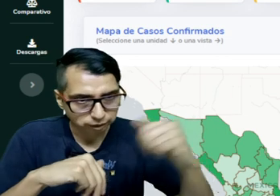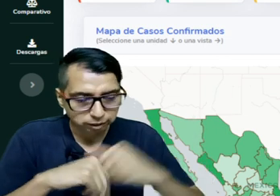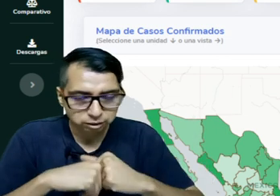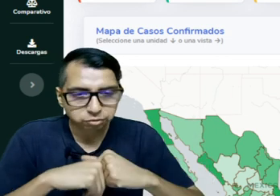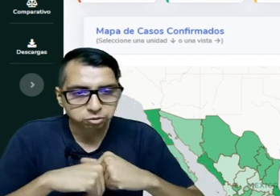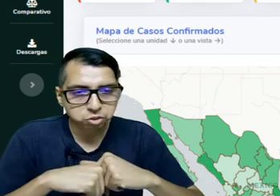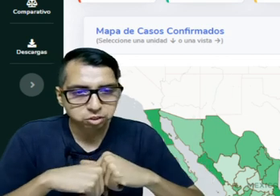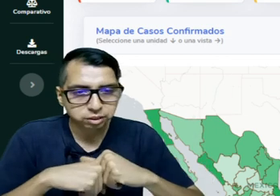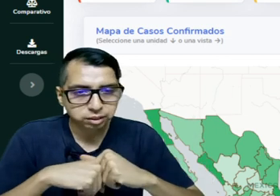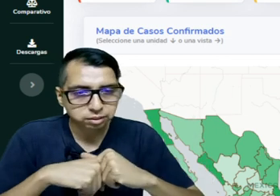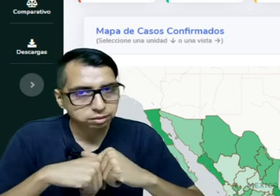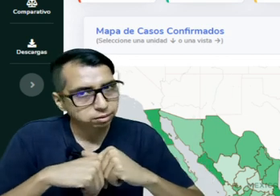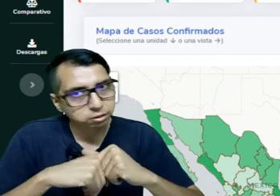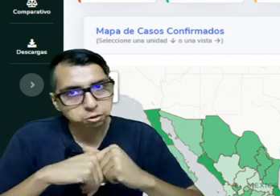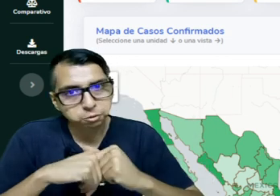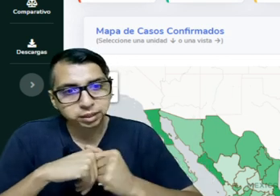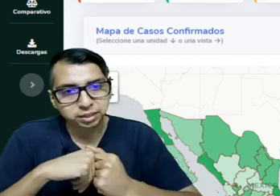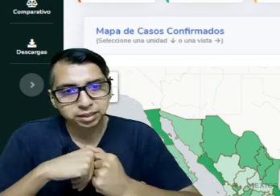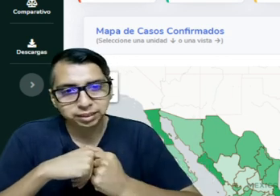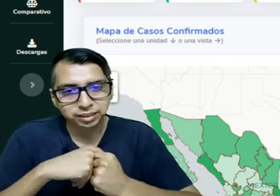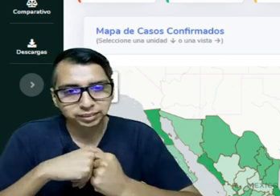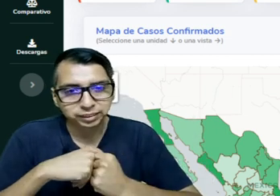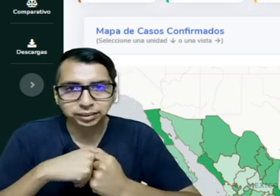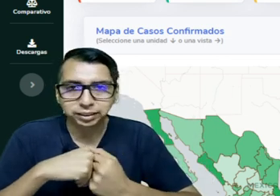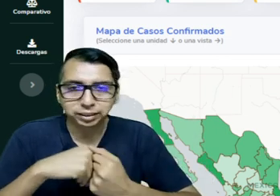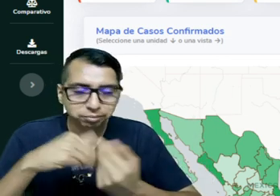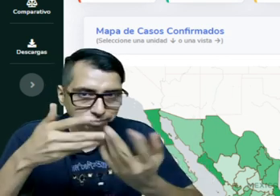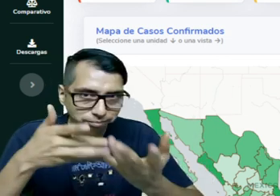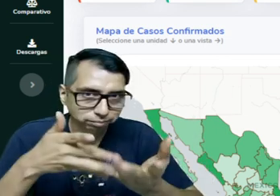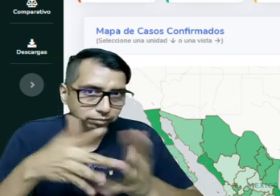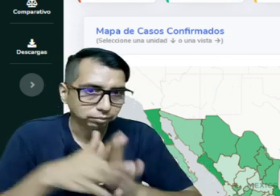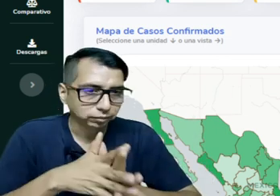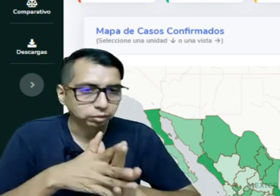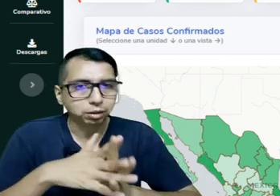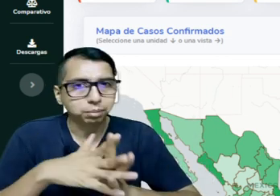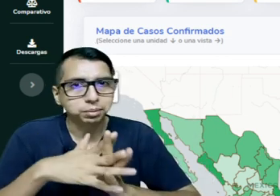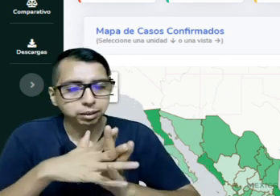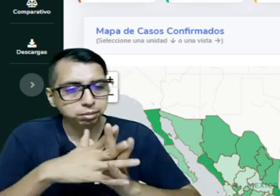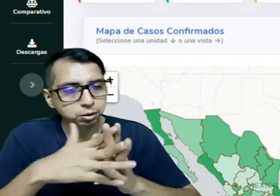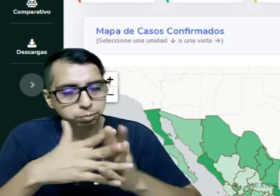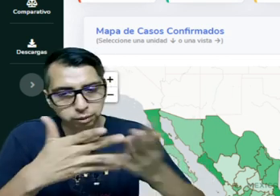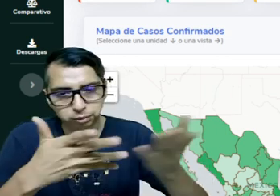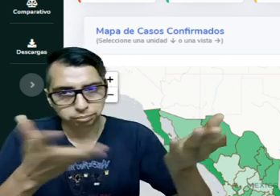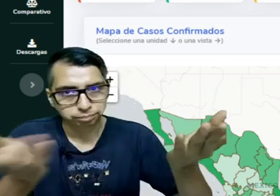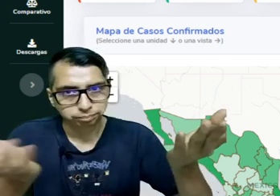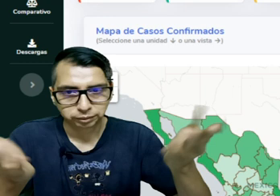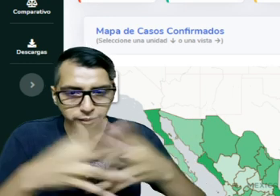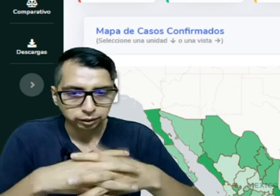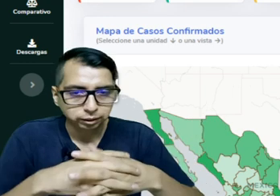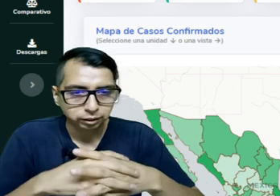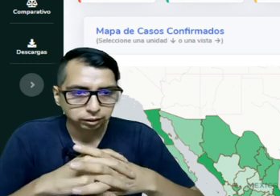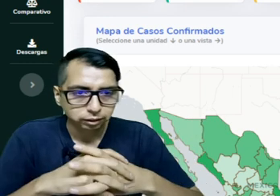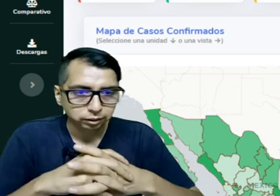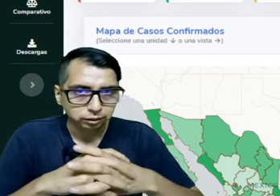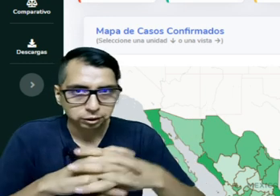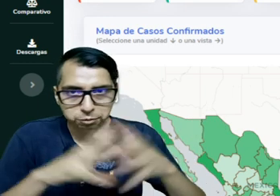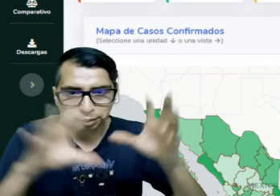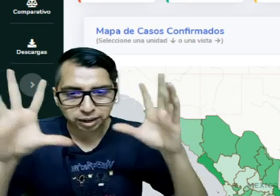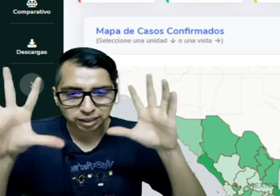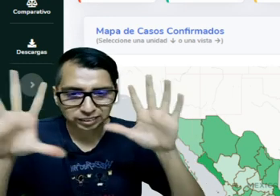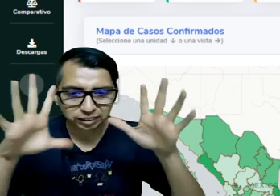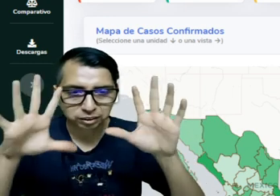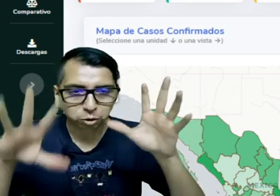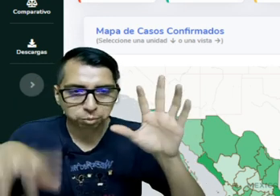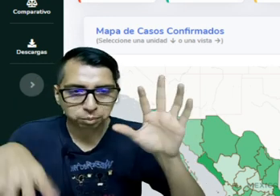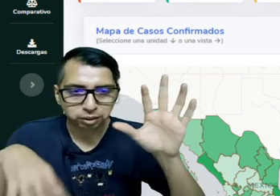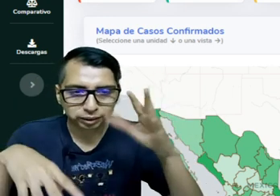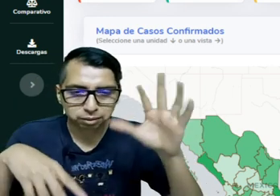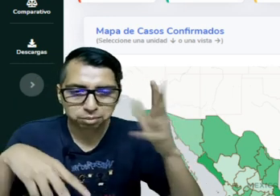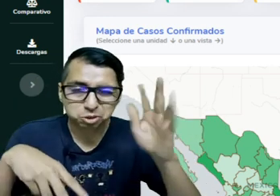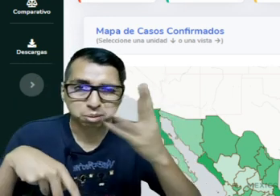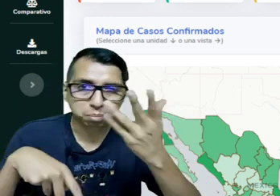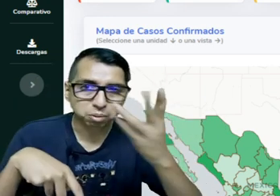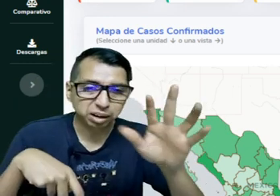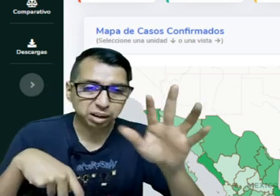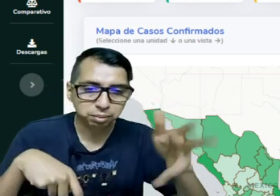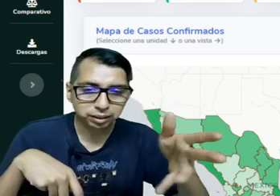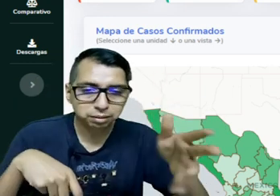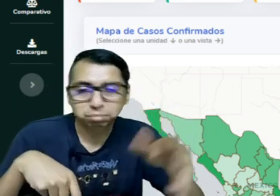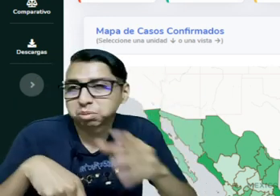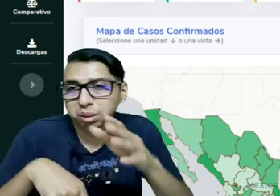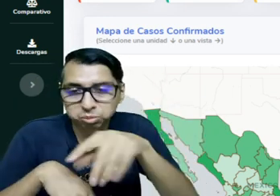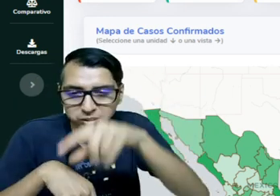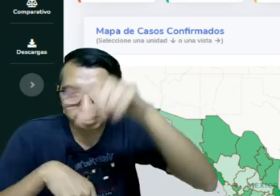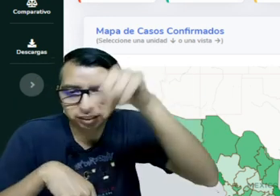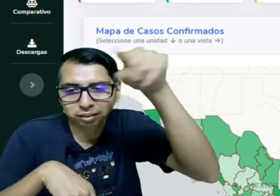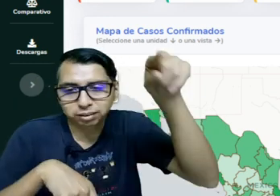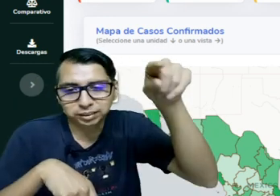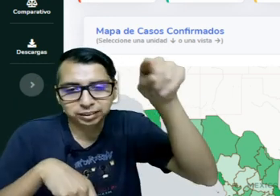las defunciones 2.507 son lamentables pero se esperan hasta 5000 s quedamos como por la